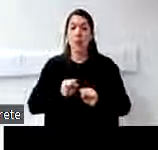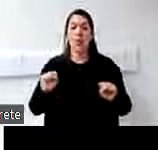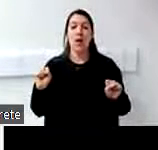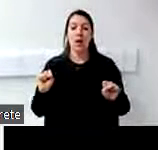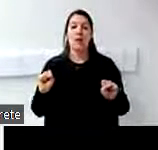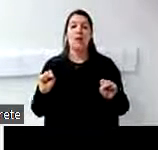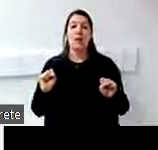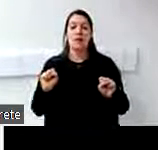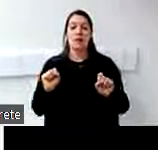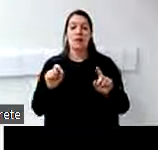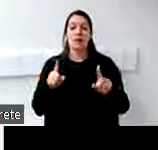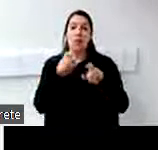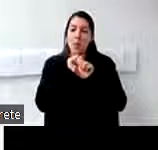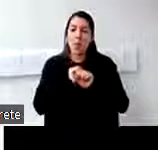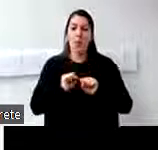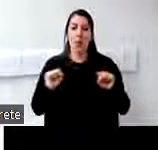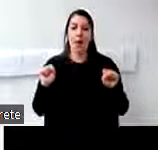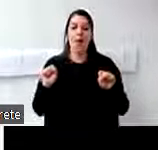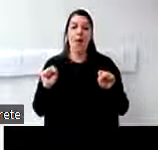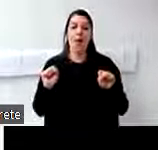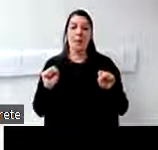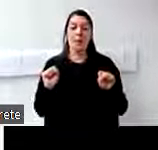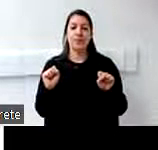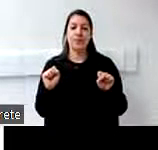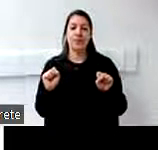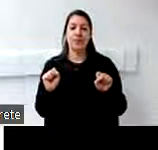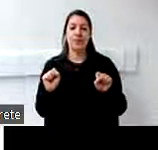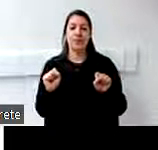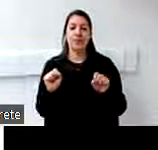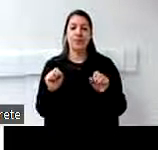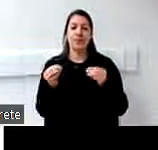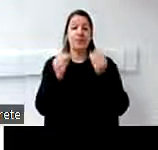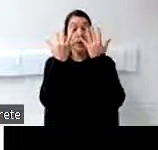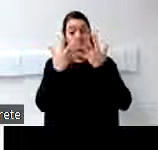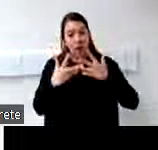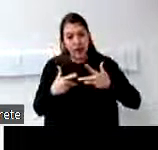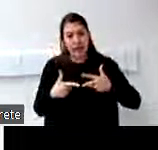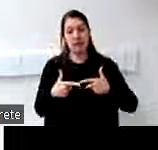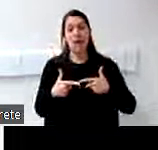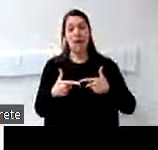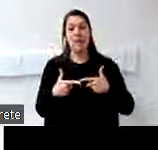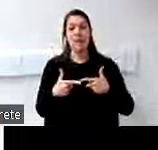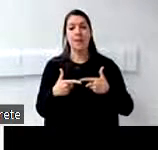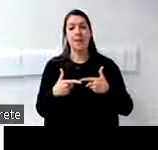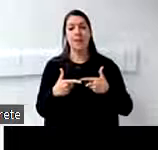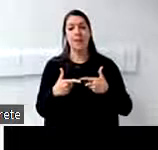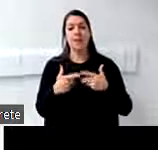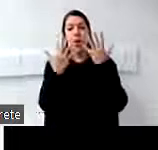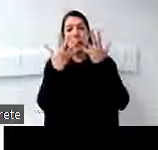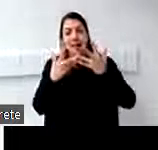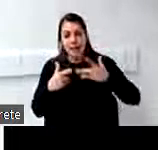de alguna manera, en base a eso, poder como organizar la bajada